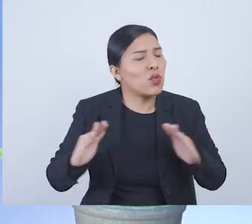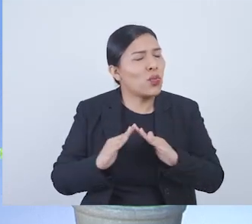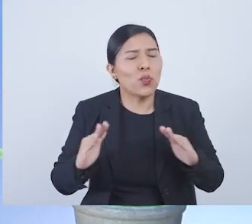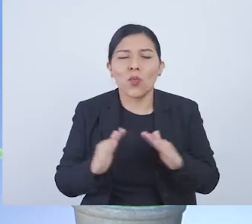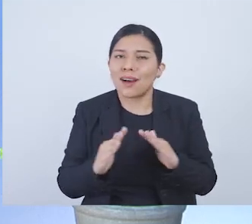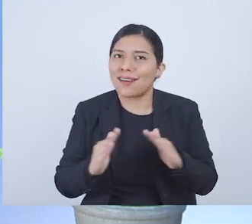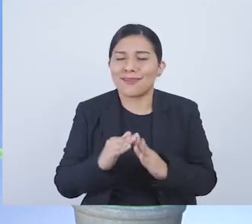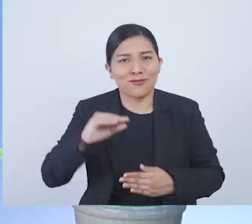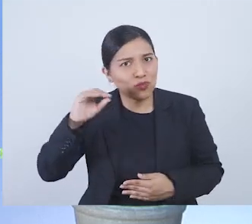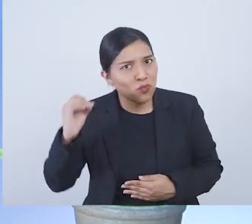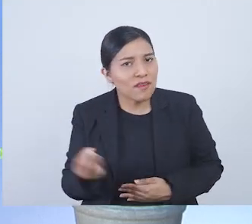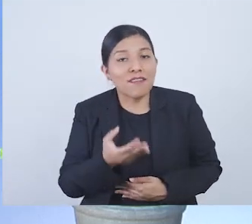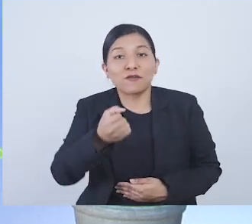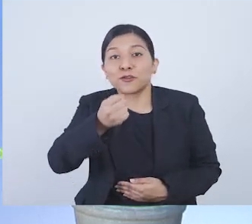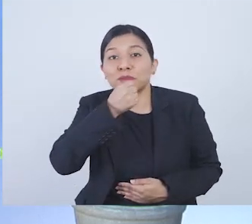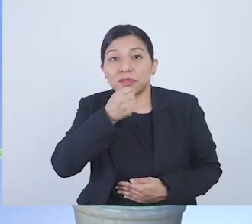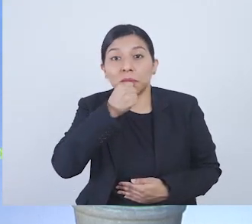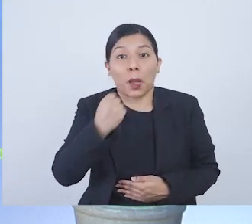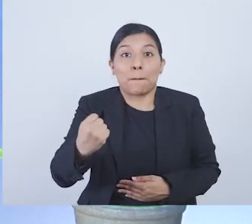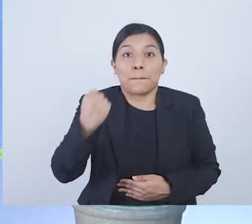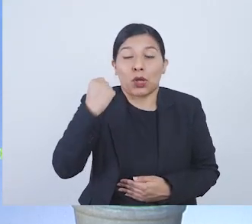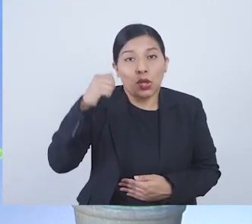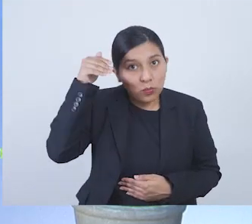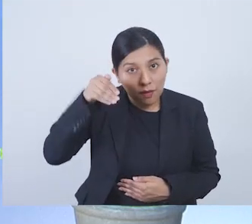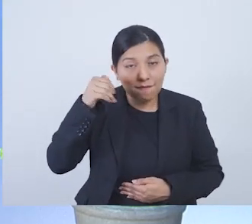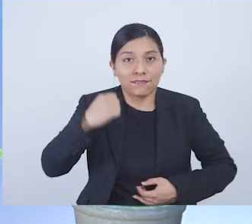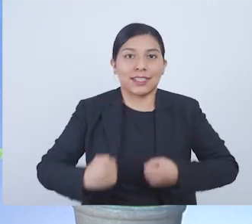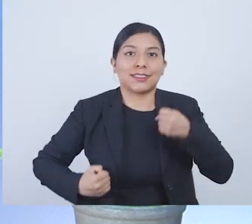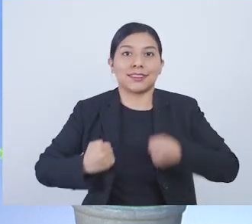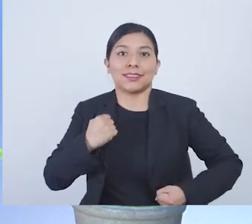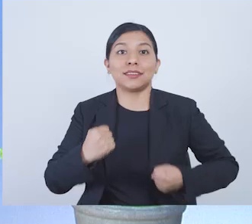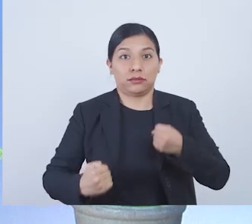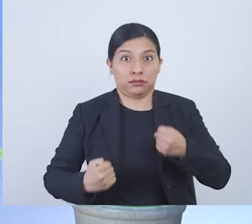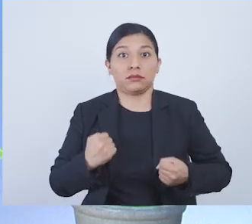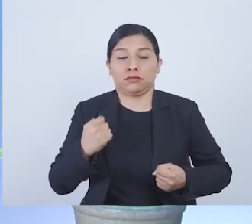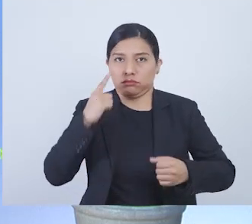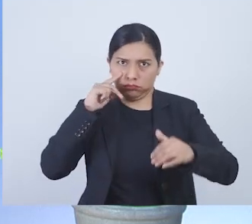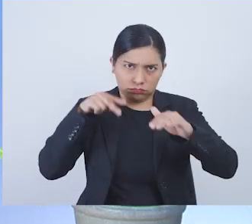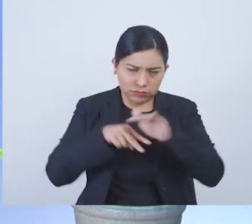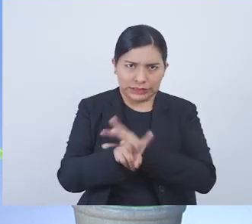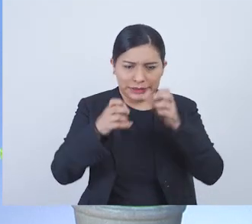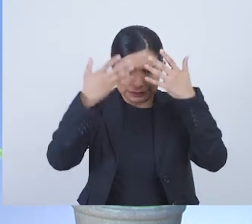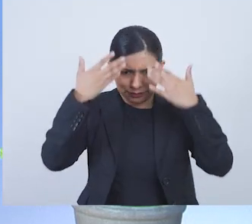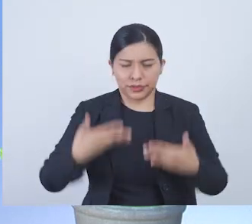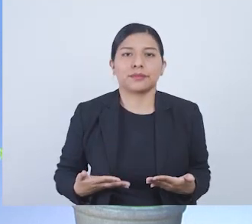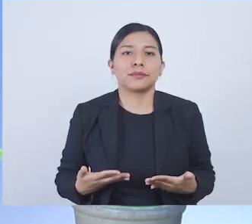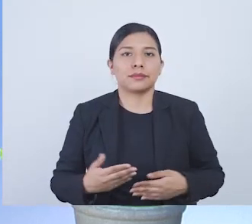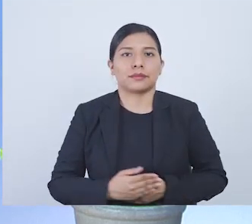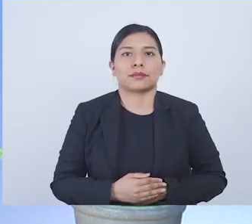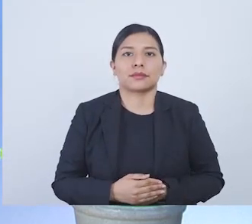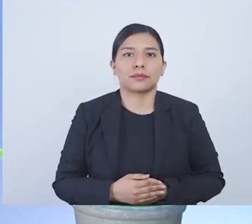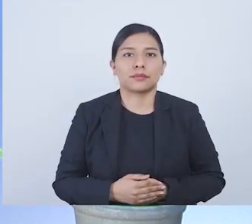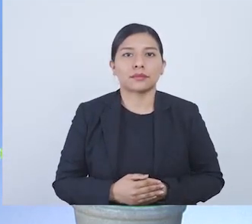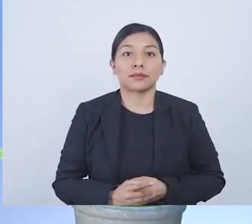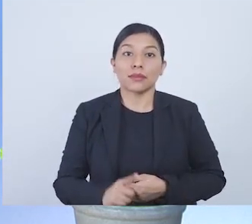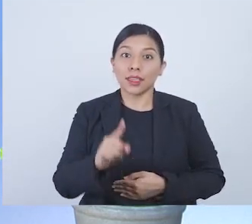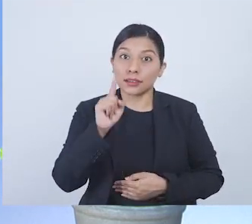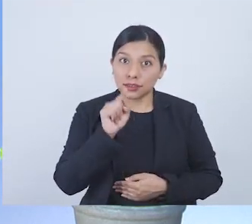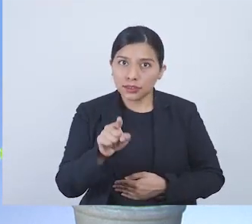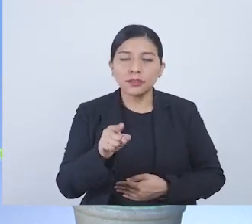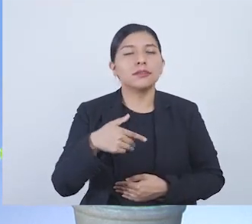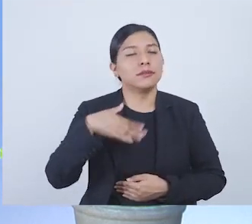nuevo aspecto de la importancia que tenía la educación física con un enfoque de psicomotricidad. Y eso fue